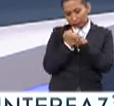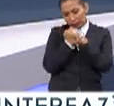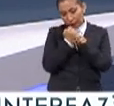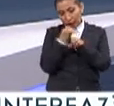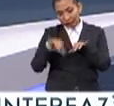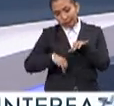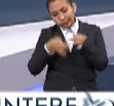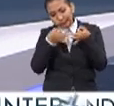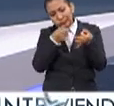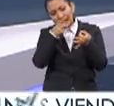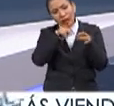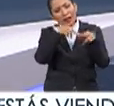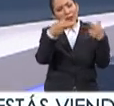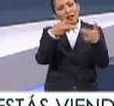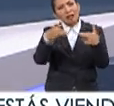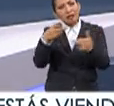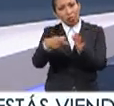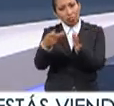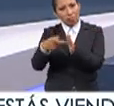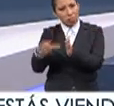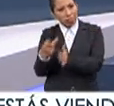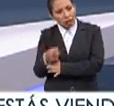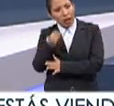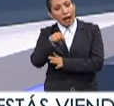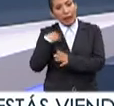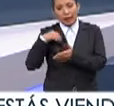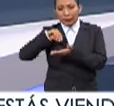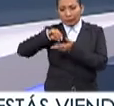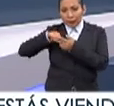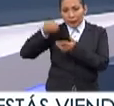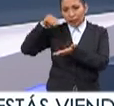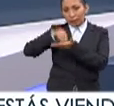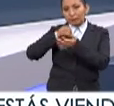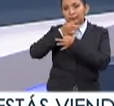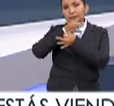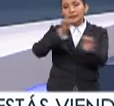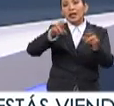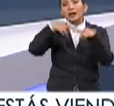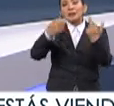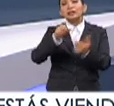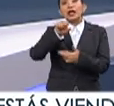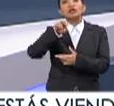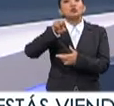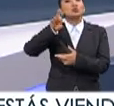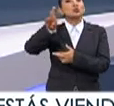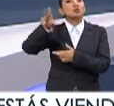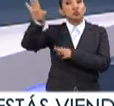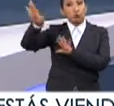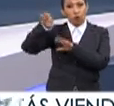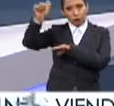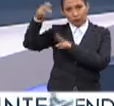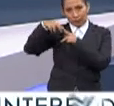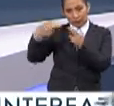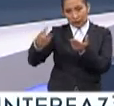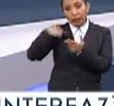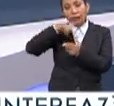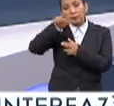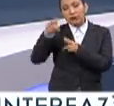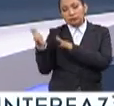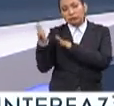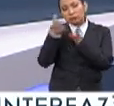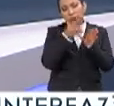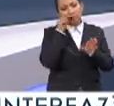interesado en las publicaciones periódicas empezó publicando un estudio sobre la revista sur y después dio el salto